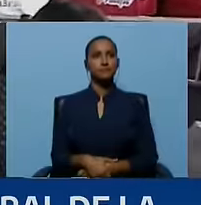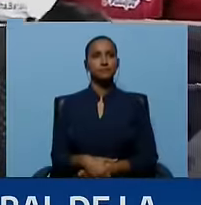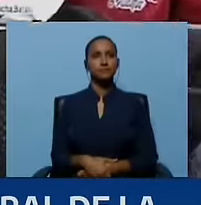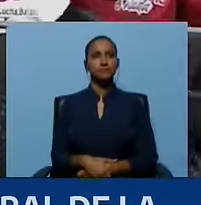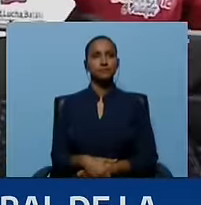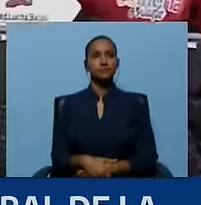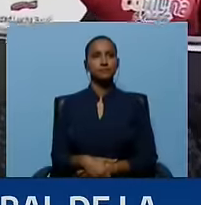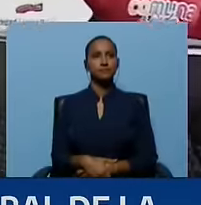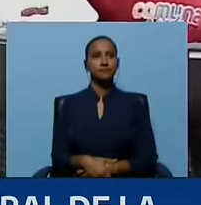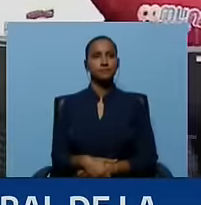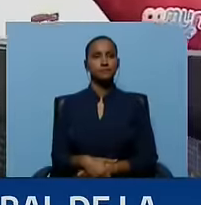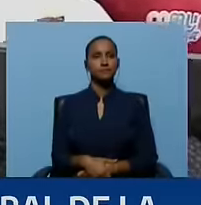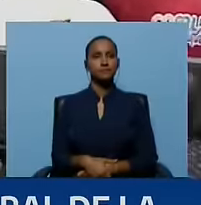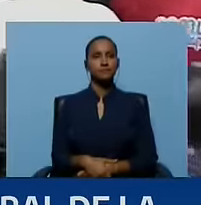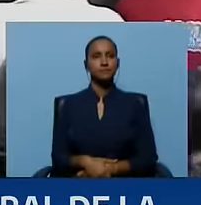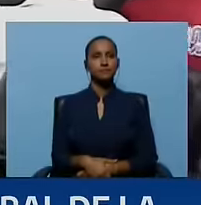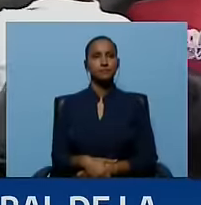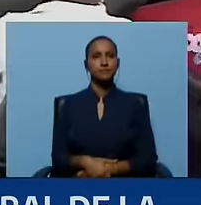Igualmente,